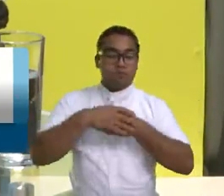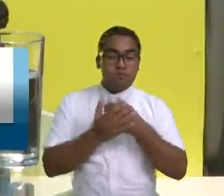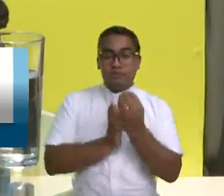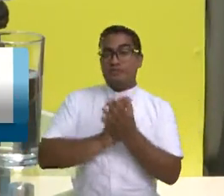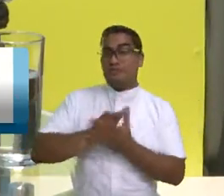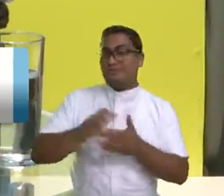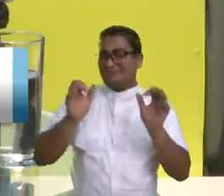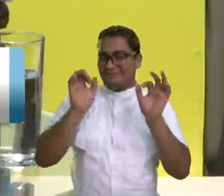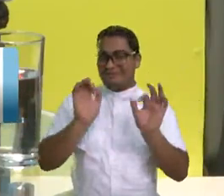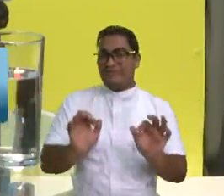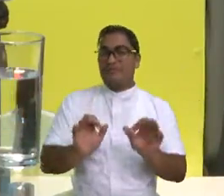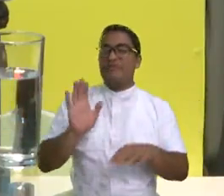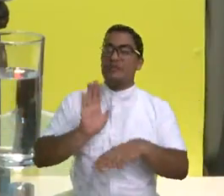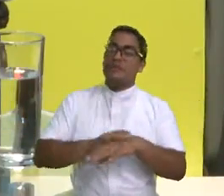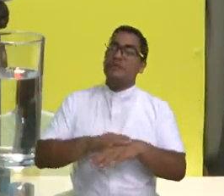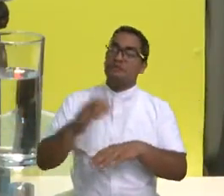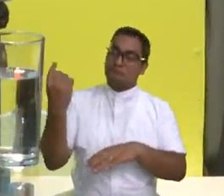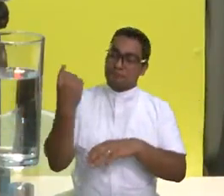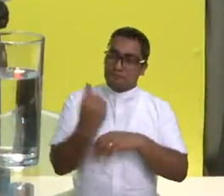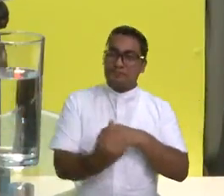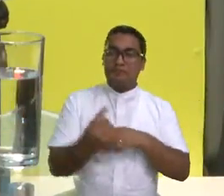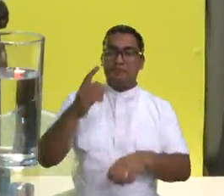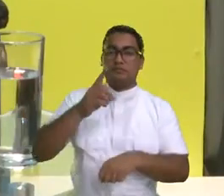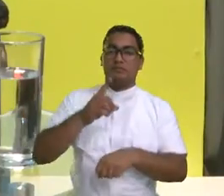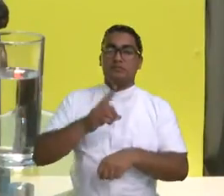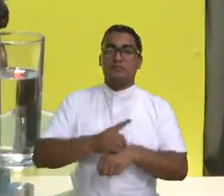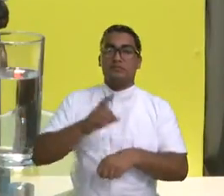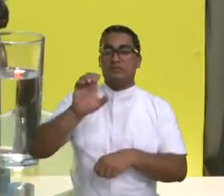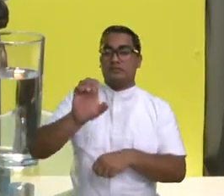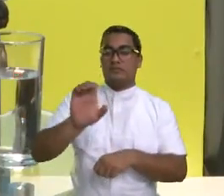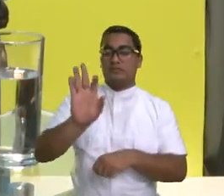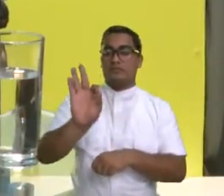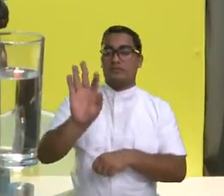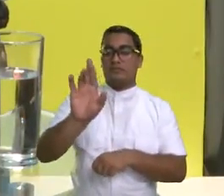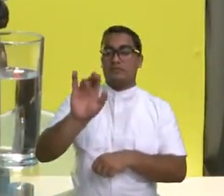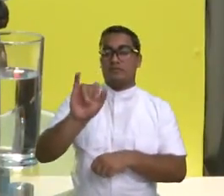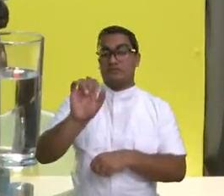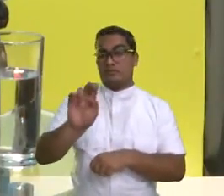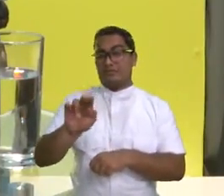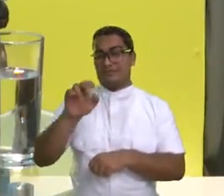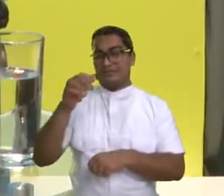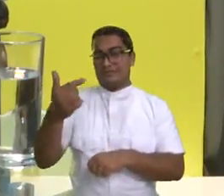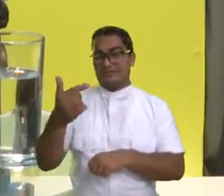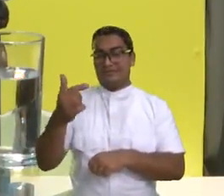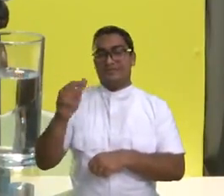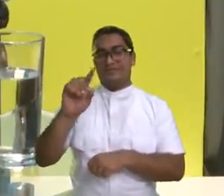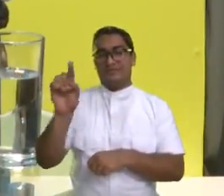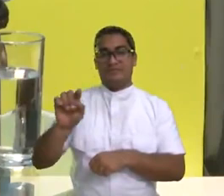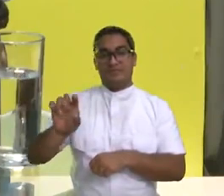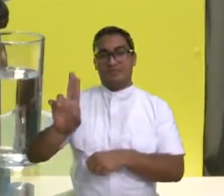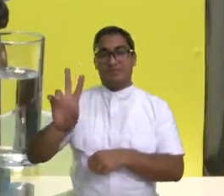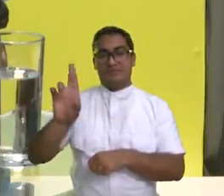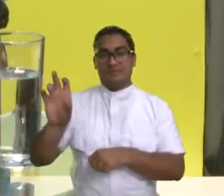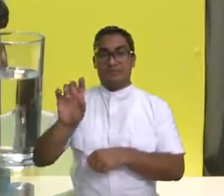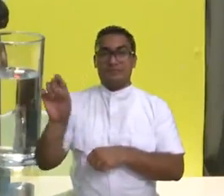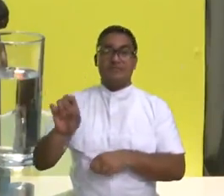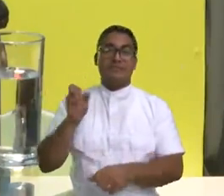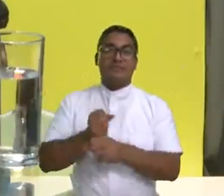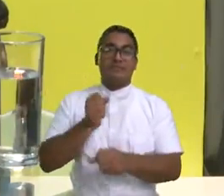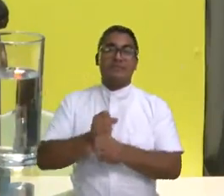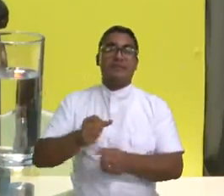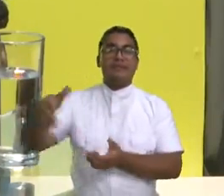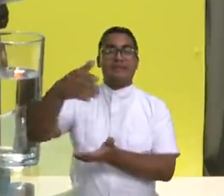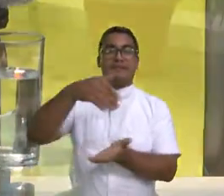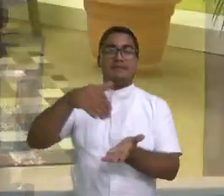ello, hemos invitado al doctor Freddy Suárez, quien es parte del equipo médico del Centro de Salud Sócrates